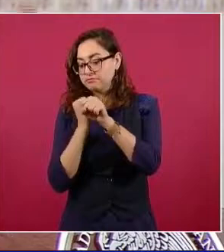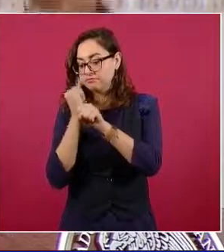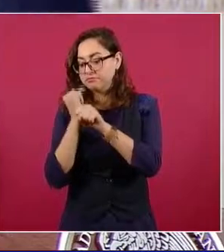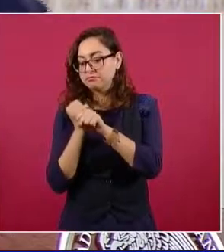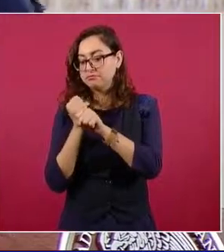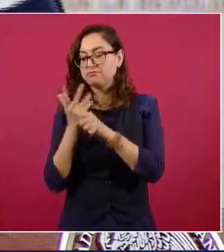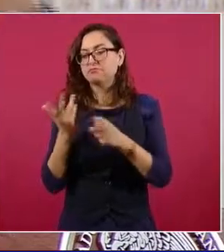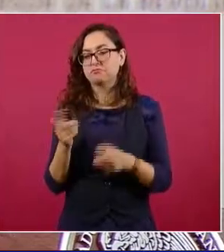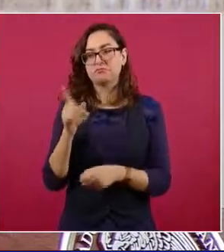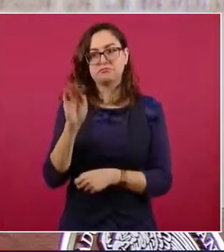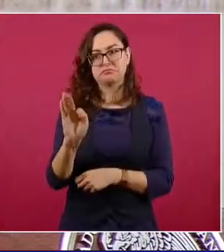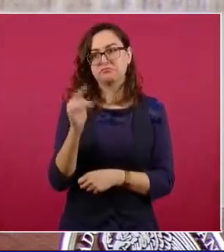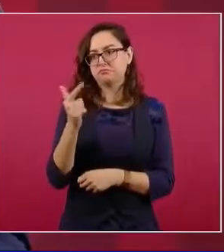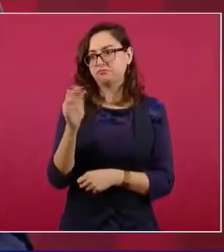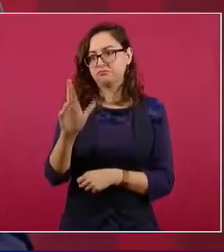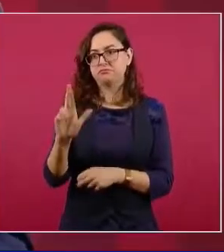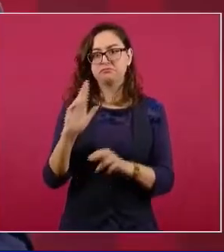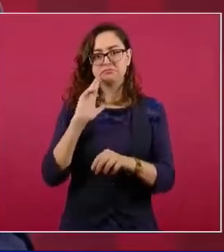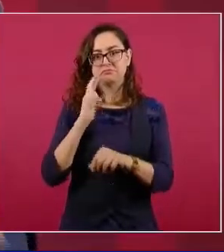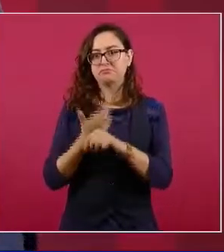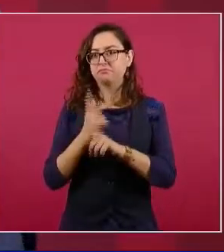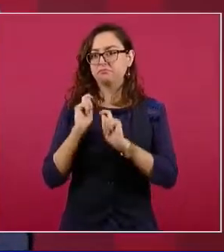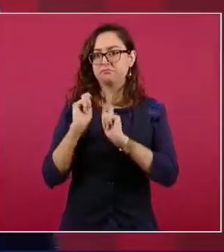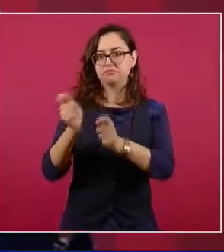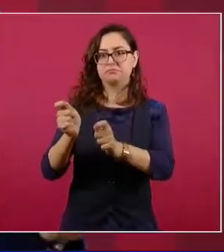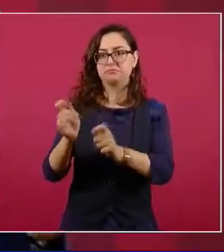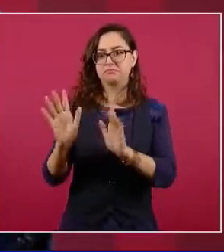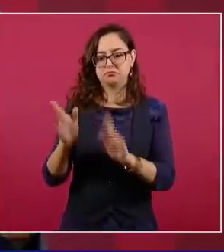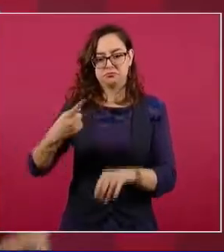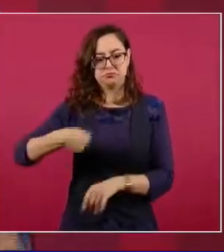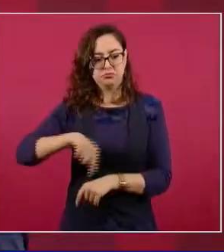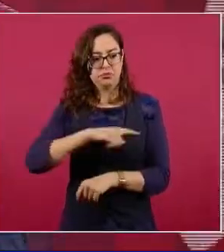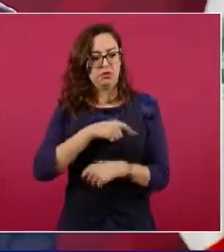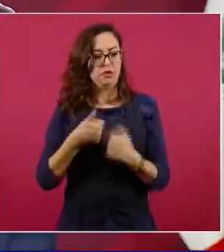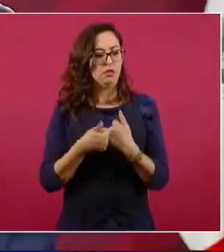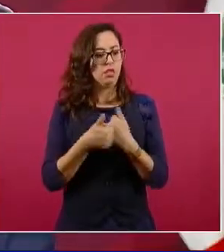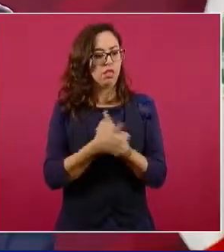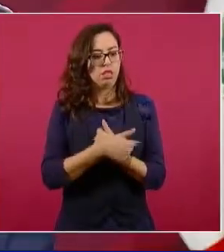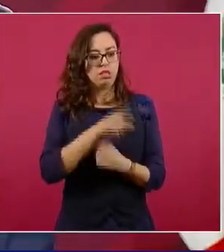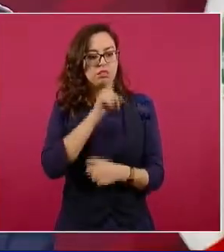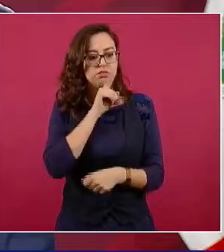con toda libertad. No protegemos a nadie,